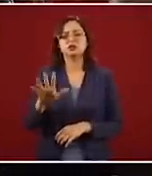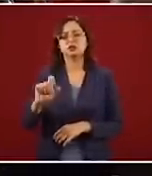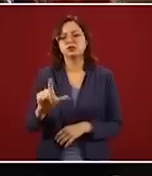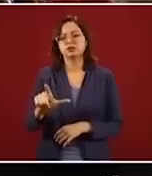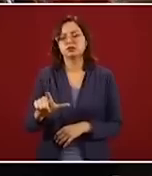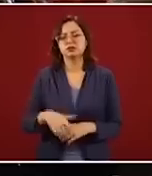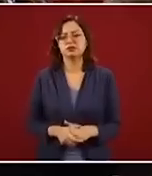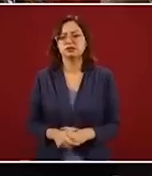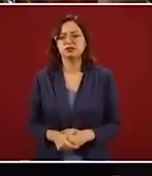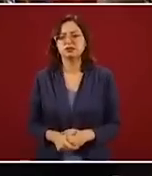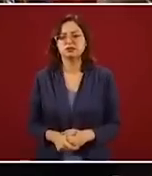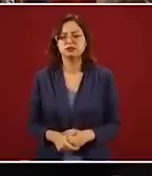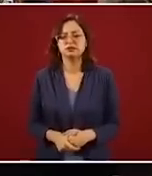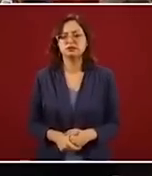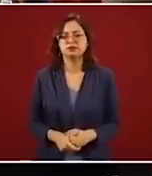800-767-8527.